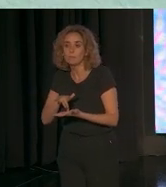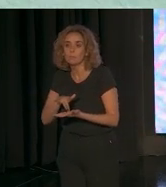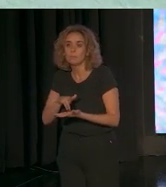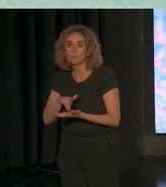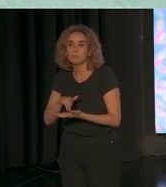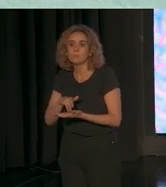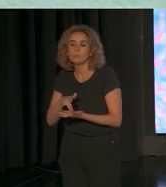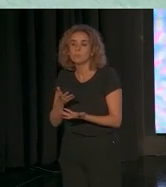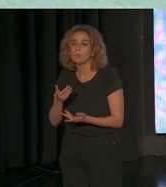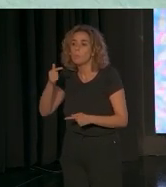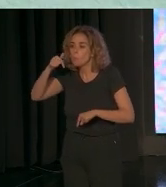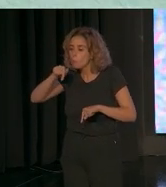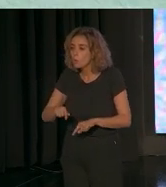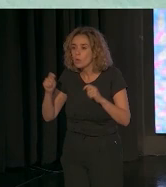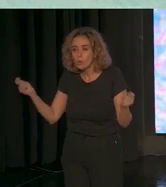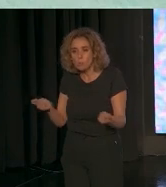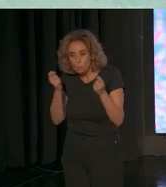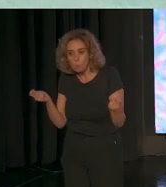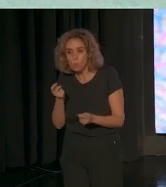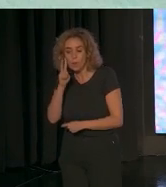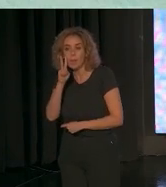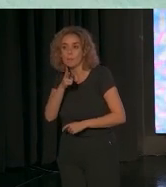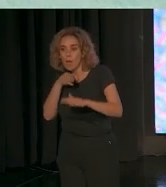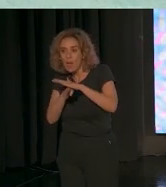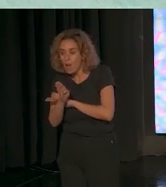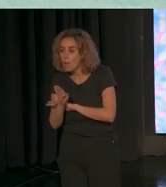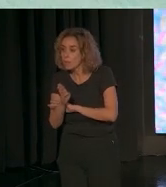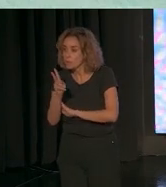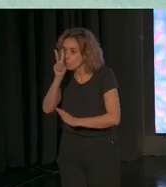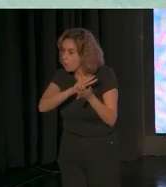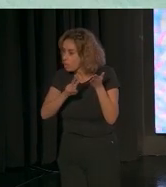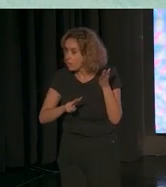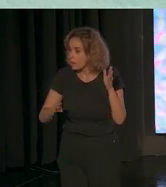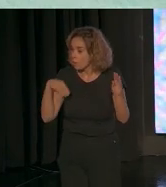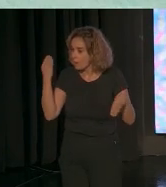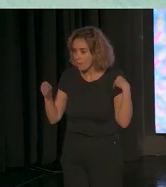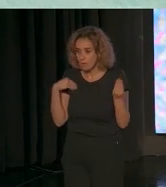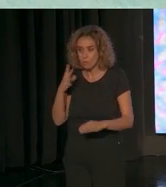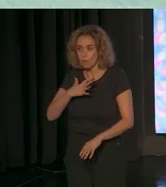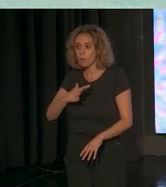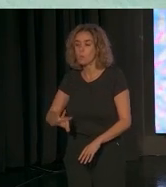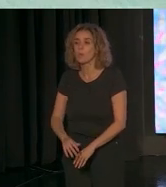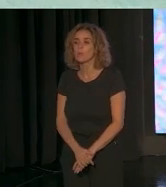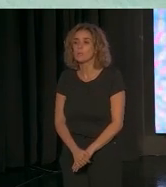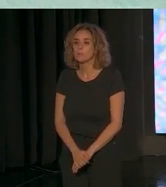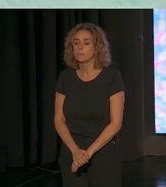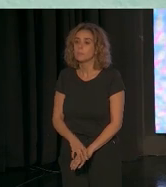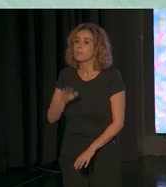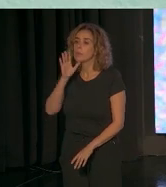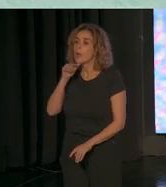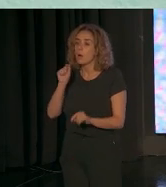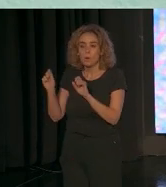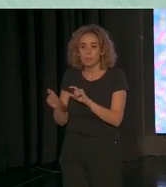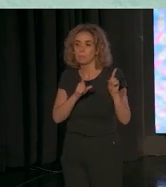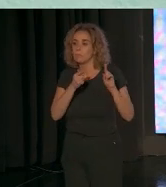parte del proyecto porque ya está publicado, ya habéis visto ahí que tenéis acceso y podéis leerlo y disfrutarlo. Y vamos a pasar